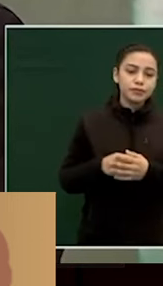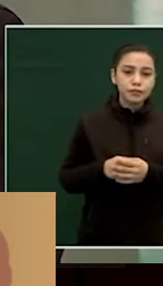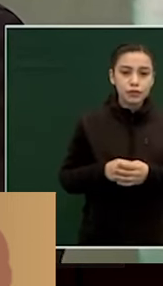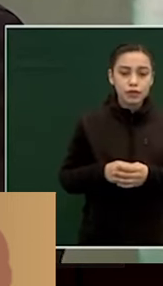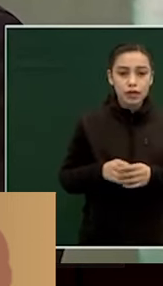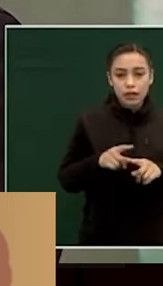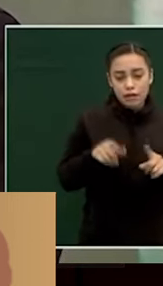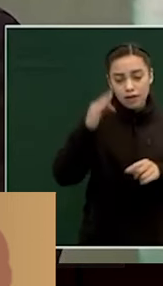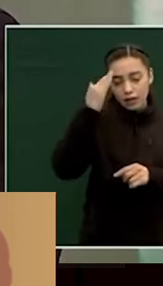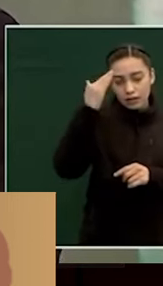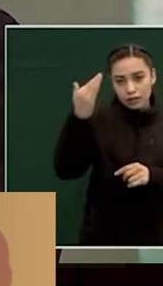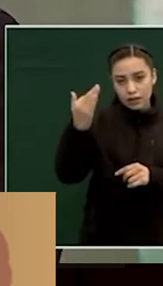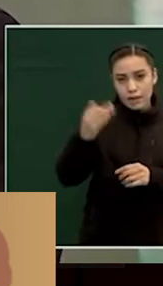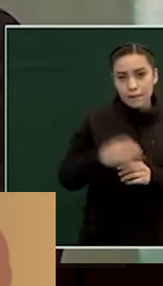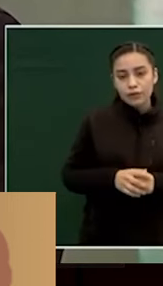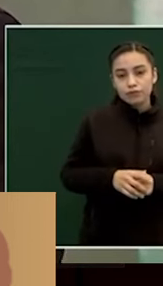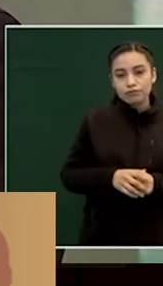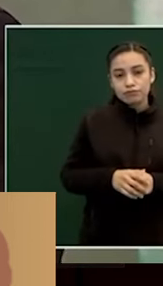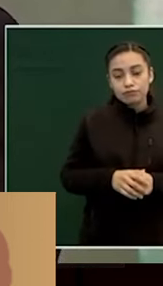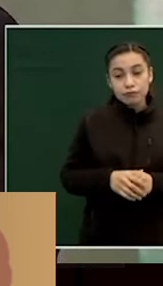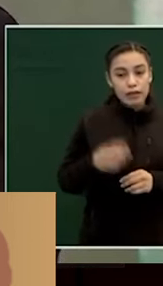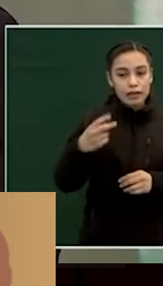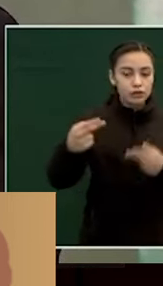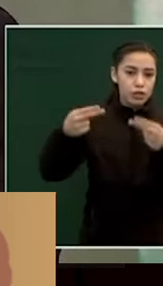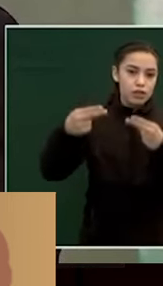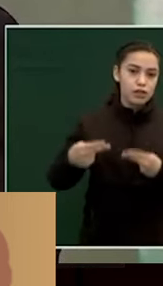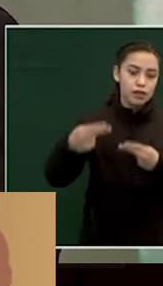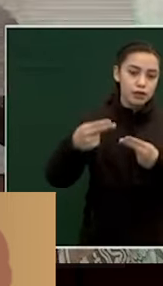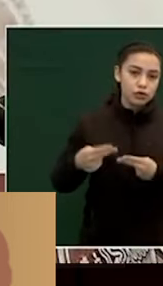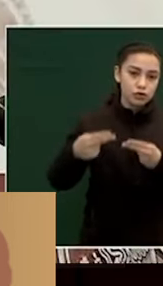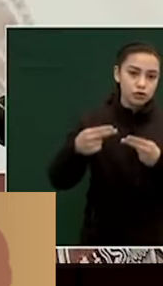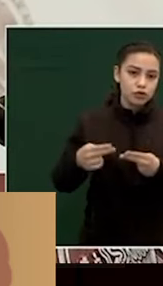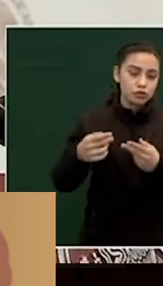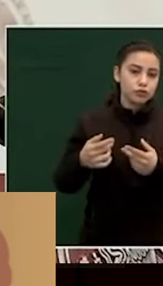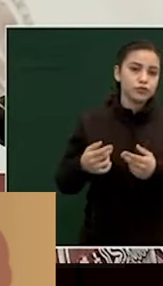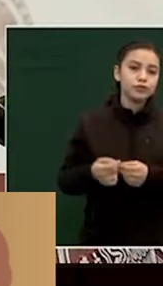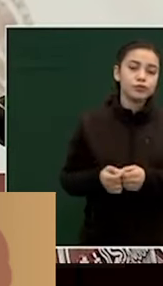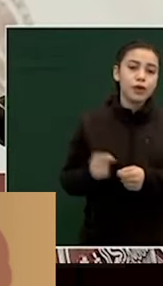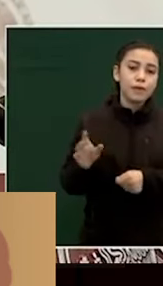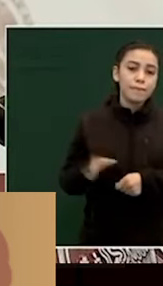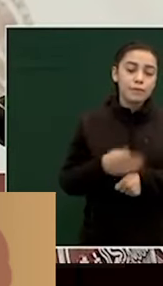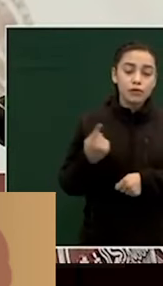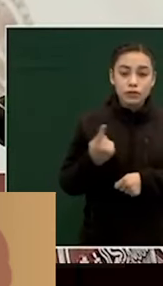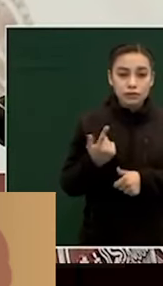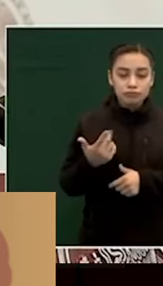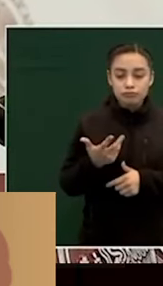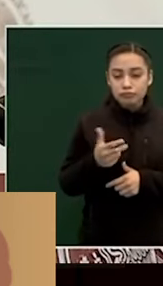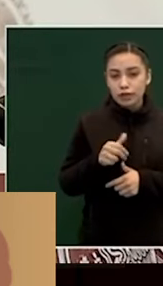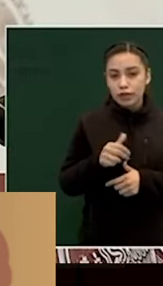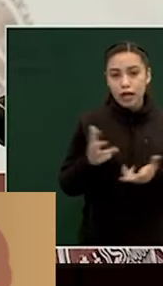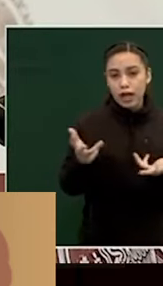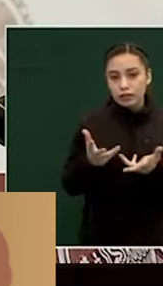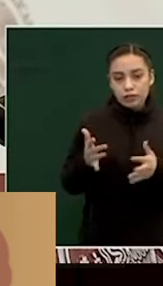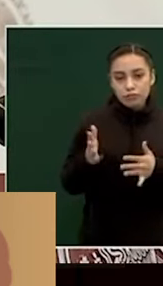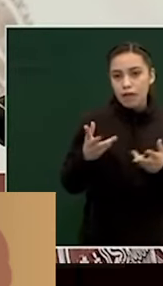himnos de toda la República Hispanoamericana, destilan odio contra España. Esos himnos no lo hizo la izquierda, que no existía. Esos himnos lo hicieron